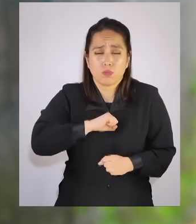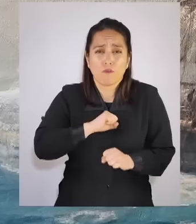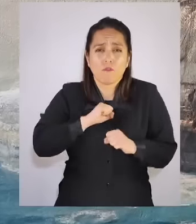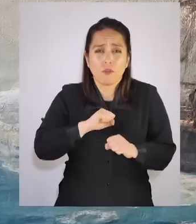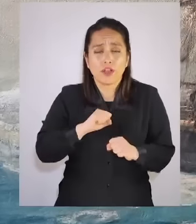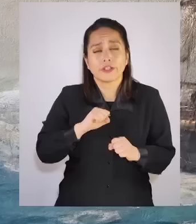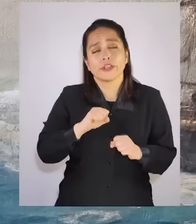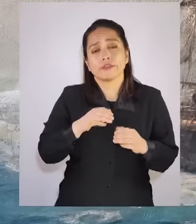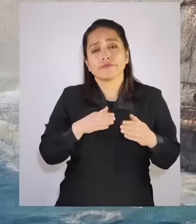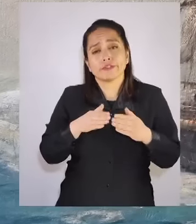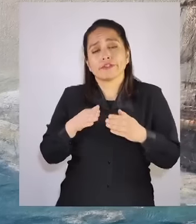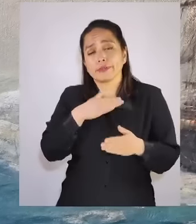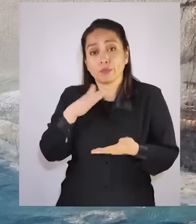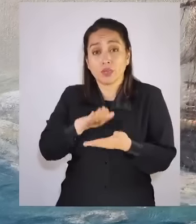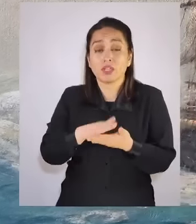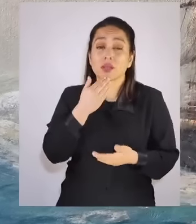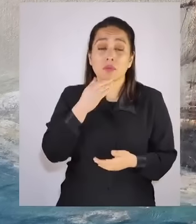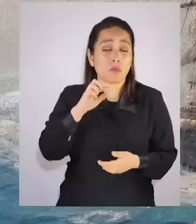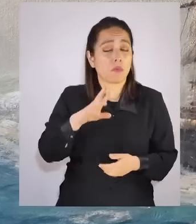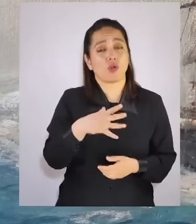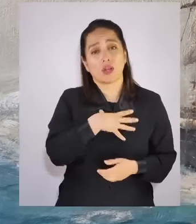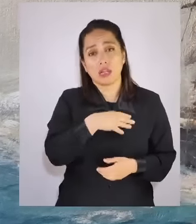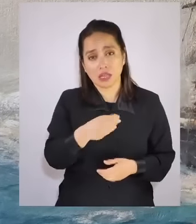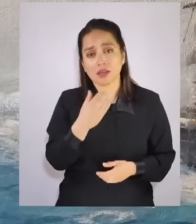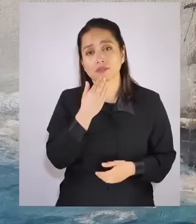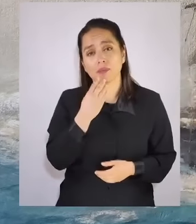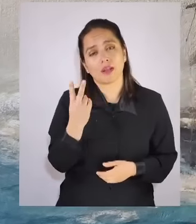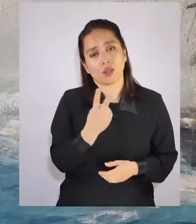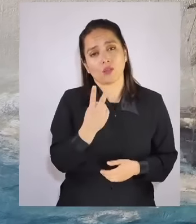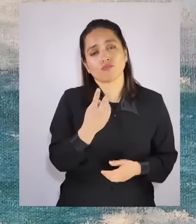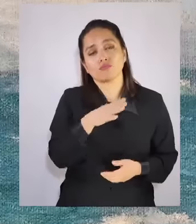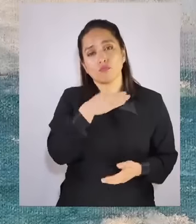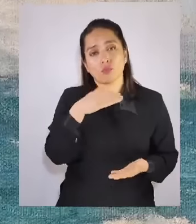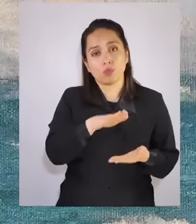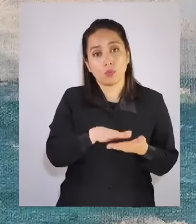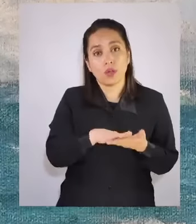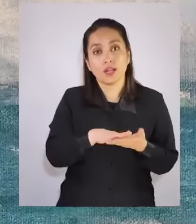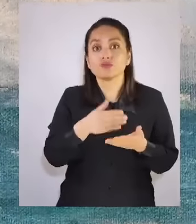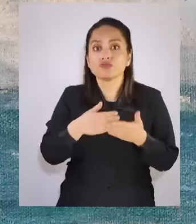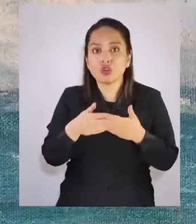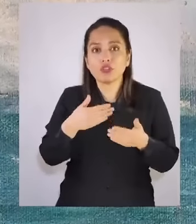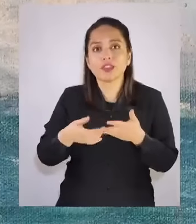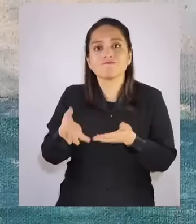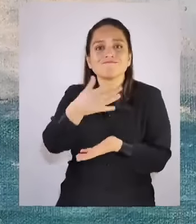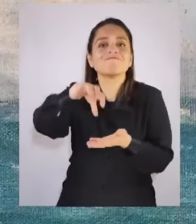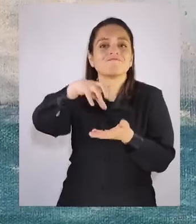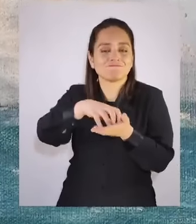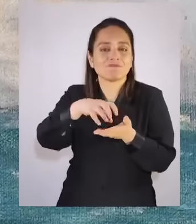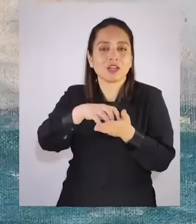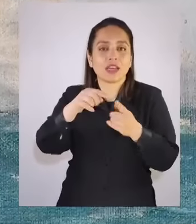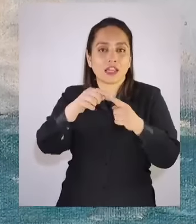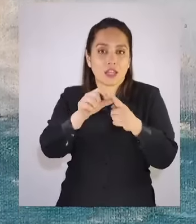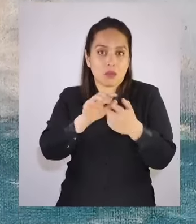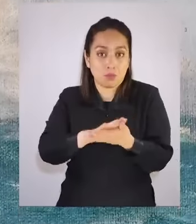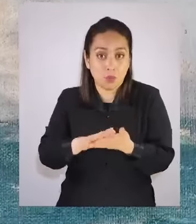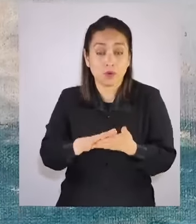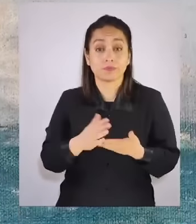viaje, y peor aún, su hija, que también iba en el viaje, fallece en Edimburgo. Hemos descubierto que el lugar